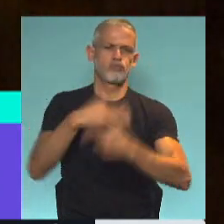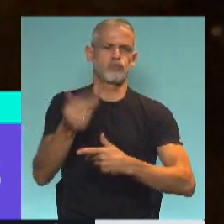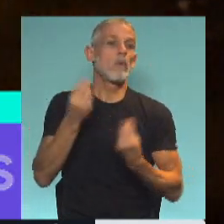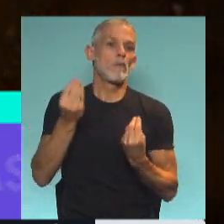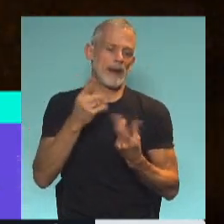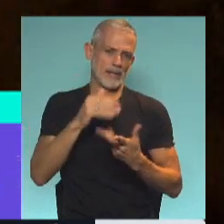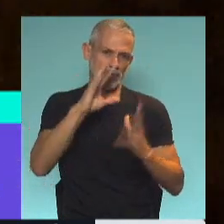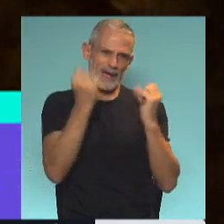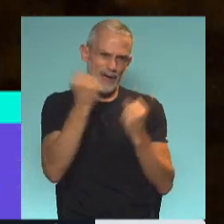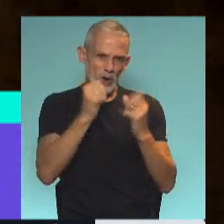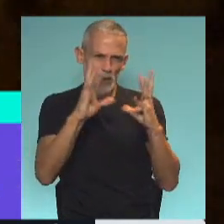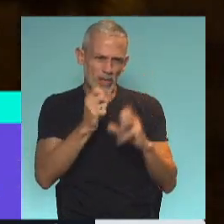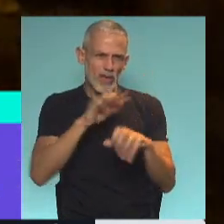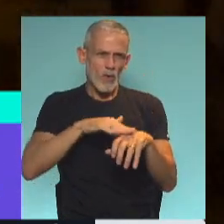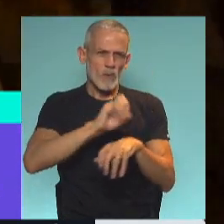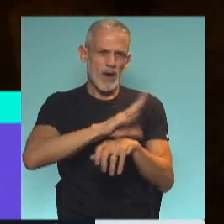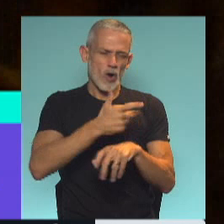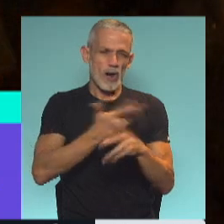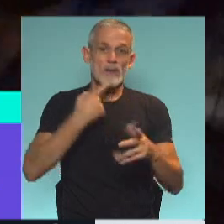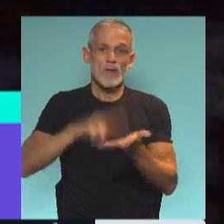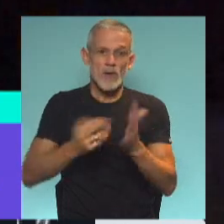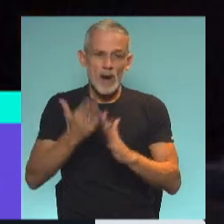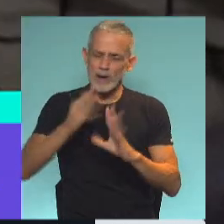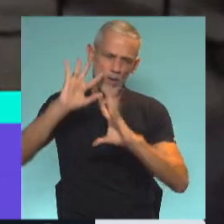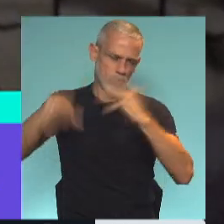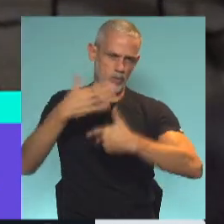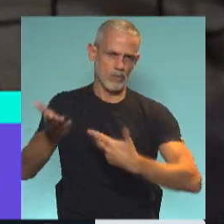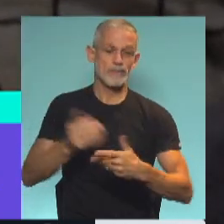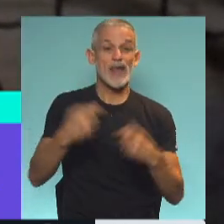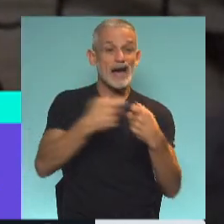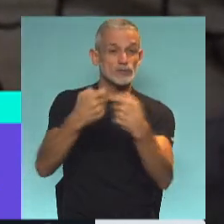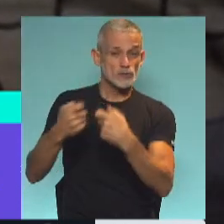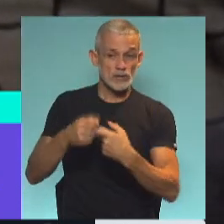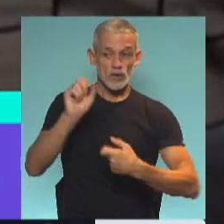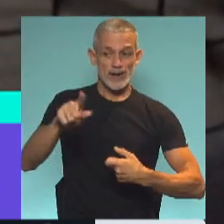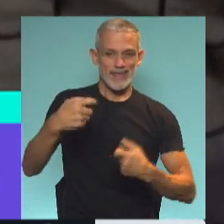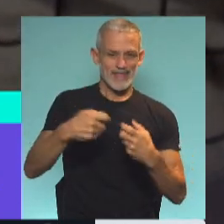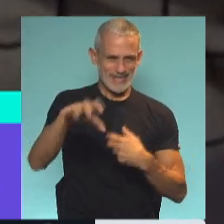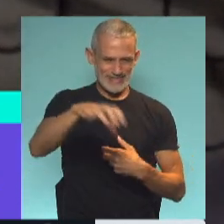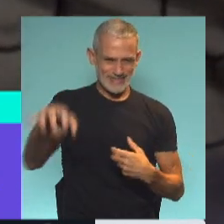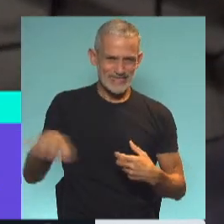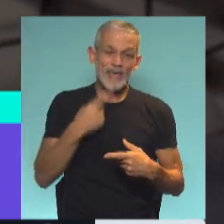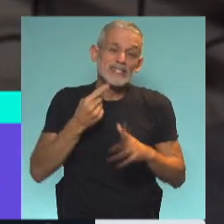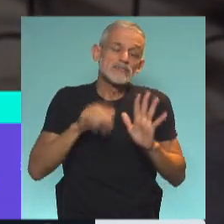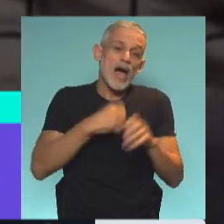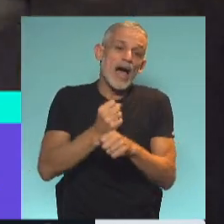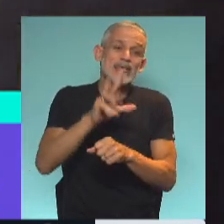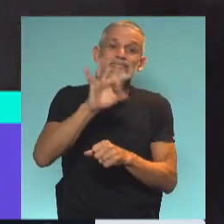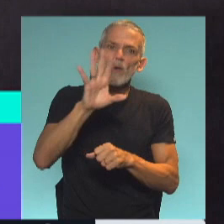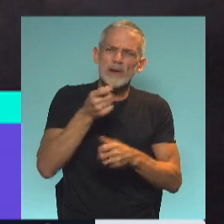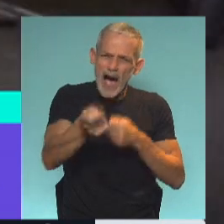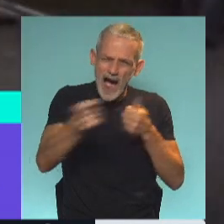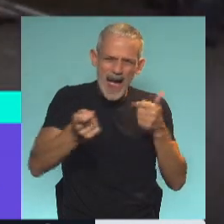que desencadenó el coronavirus. Sin embargo, distintas ONGs locales hablan de hasta 50